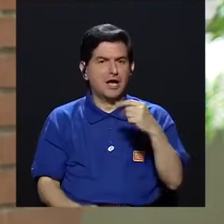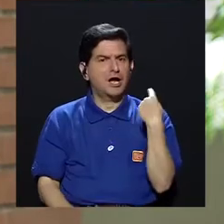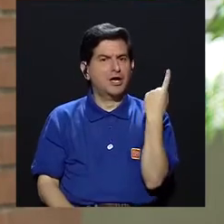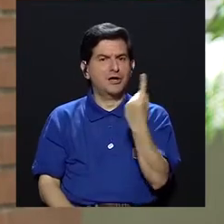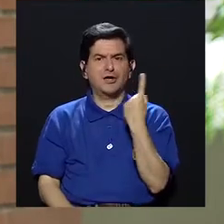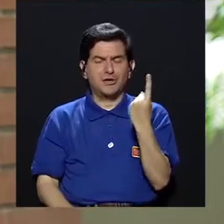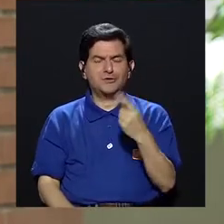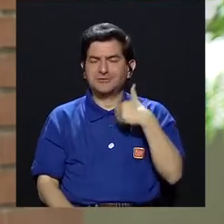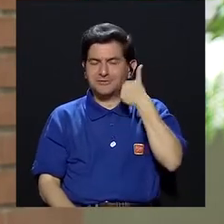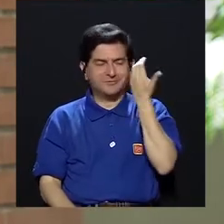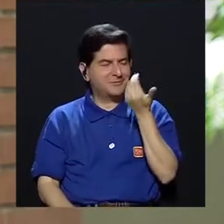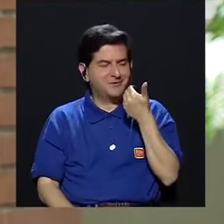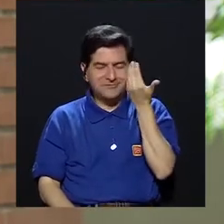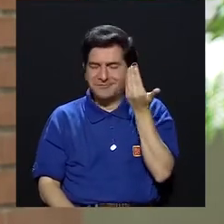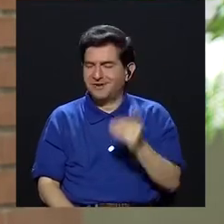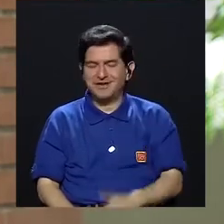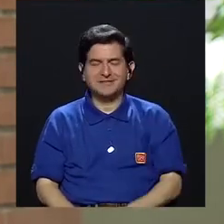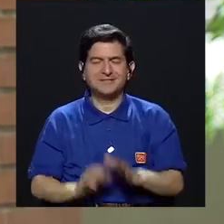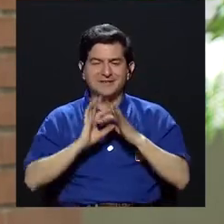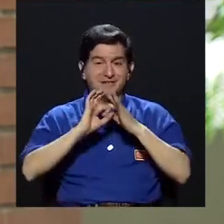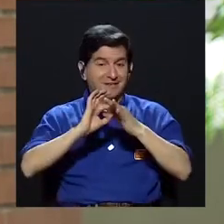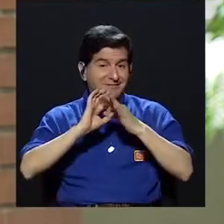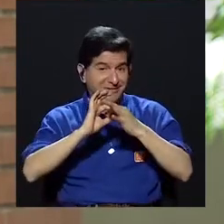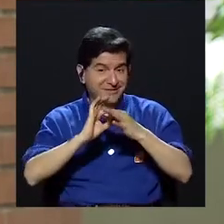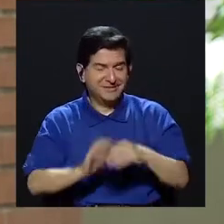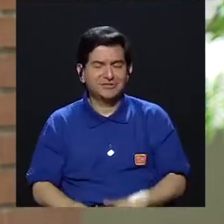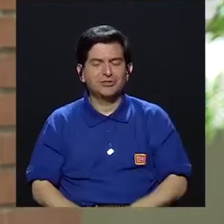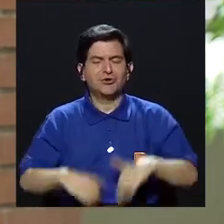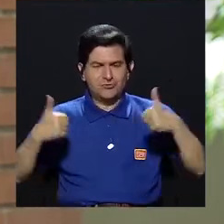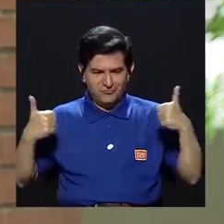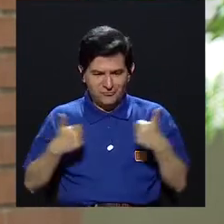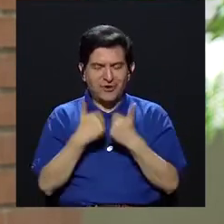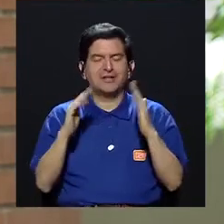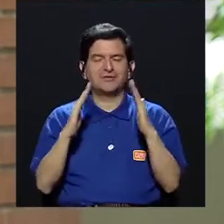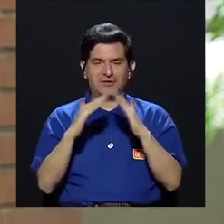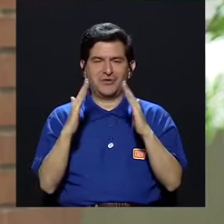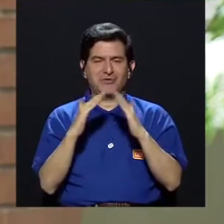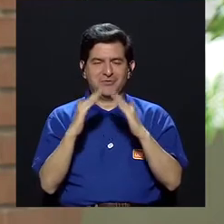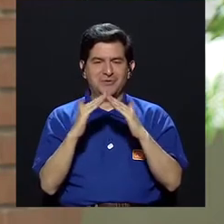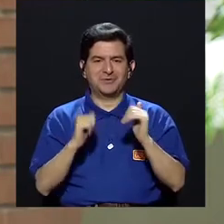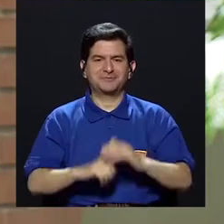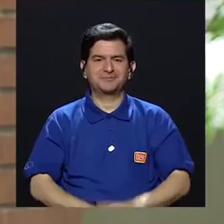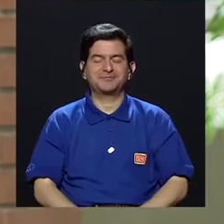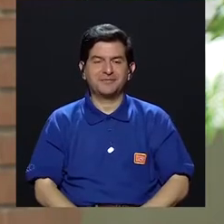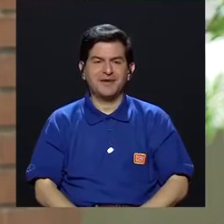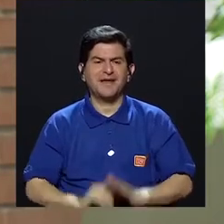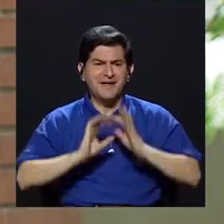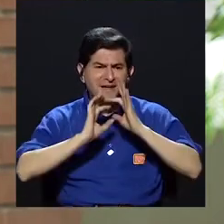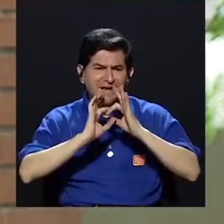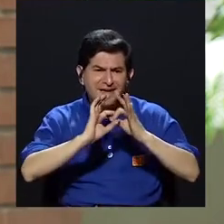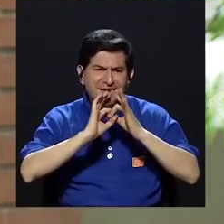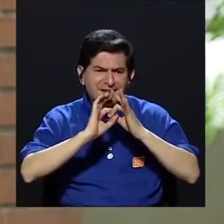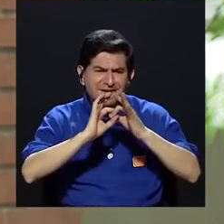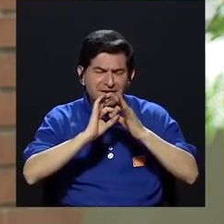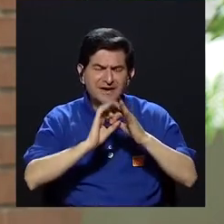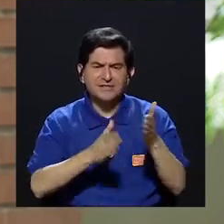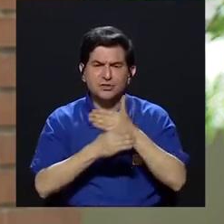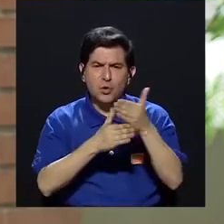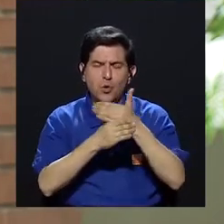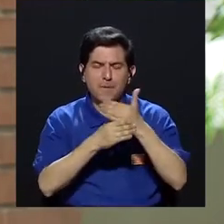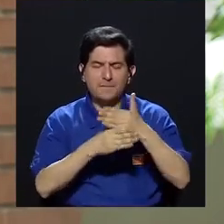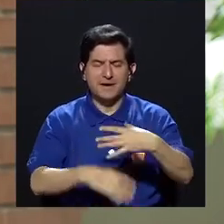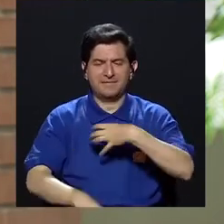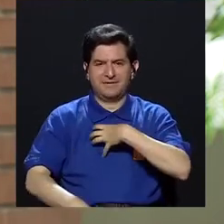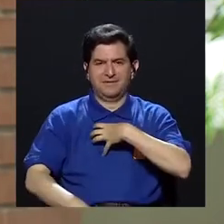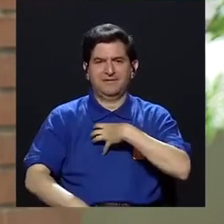siempre es tan fácil vivir, ¿verdad? Entonces hay un reto de convivencia, ¿verdad? Y hay una relación de copropiedad